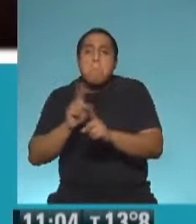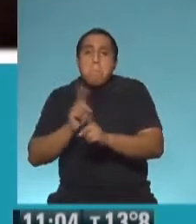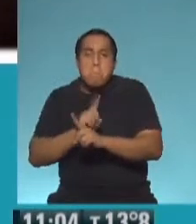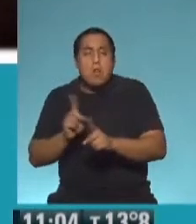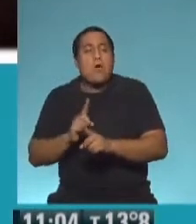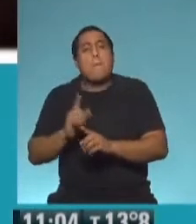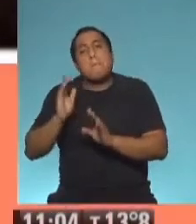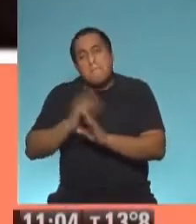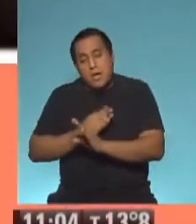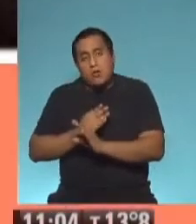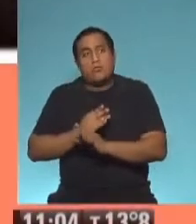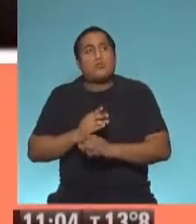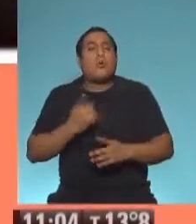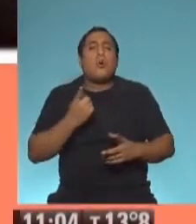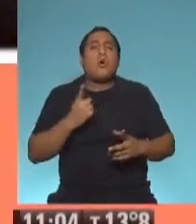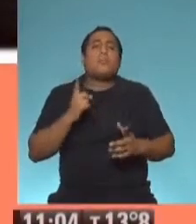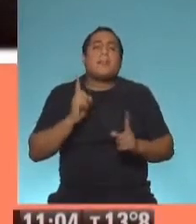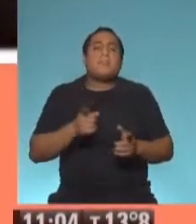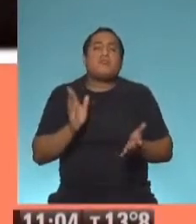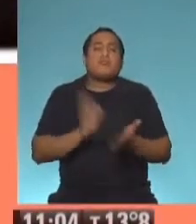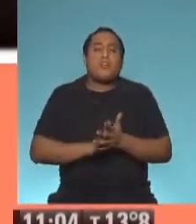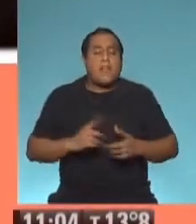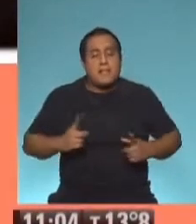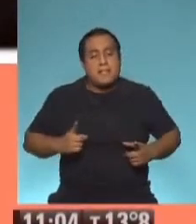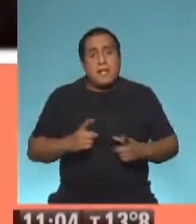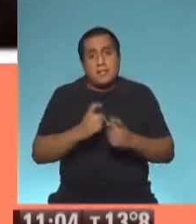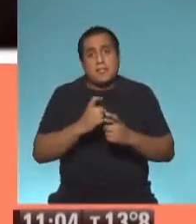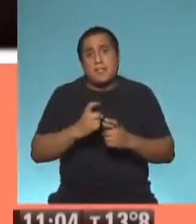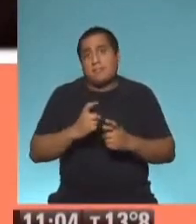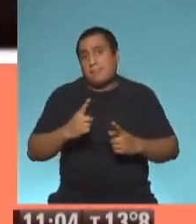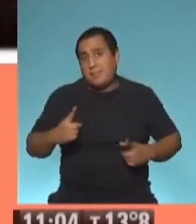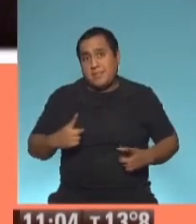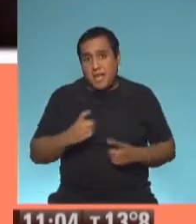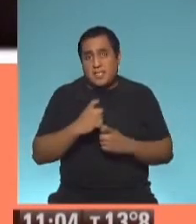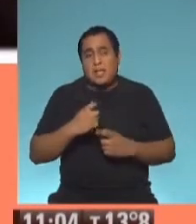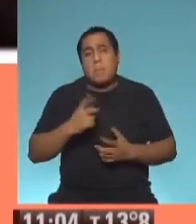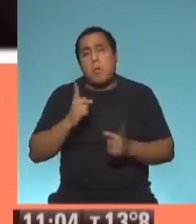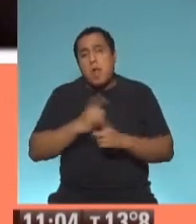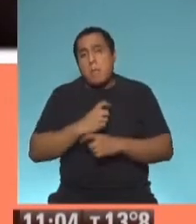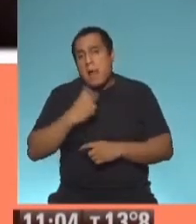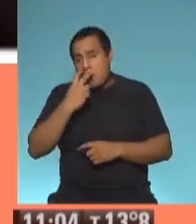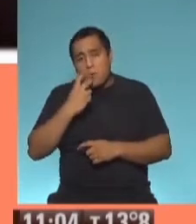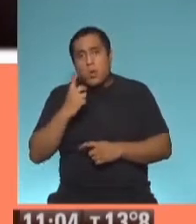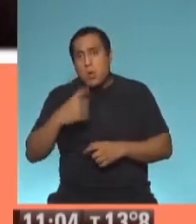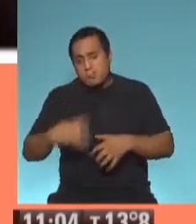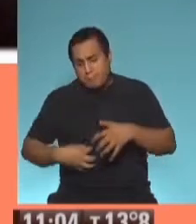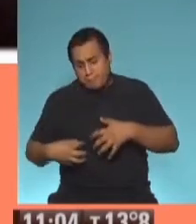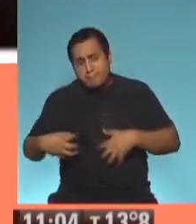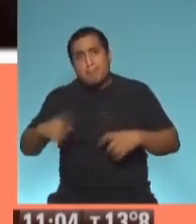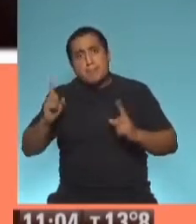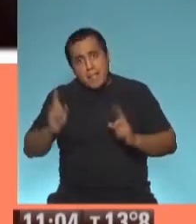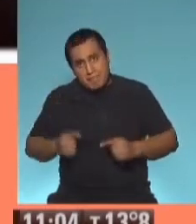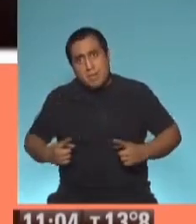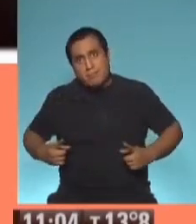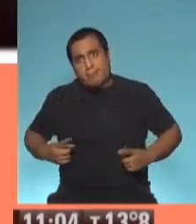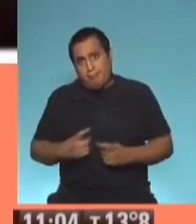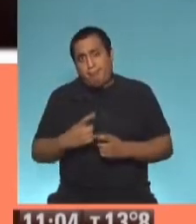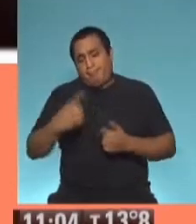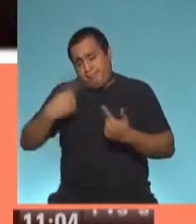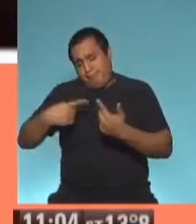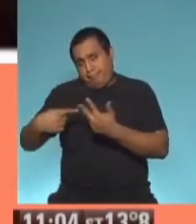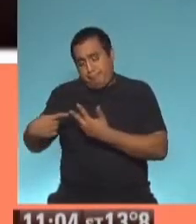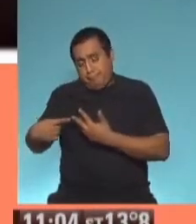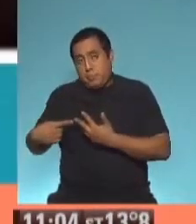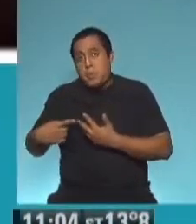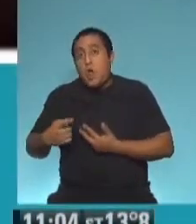los tantos cánceres que se vinculan al tabaco, que no solo son los respiratorios, sino también los digestivos, entre otros, va bajando